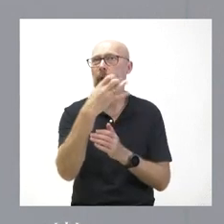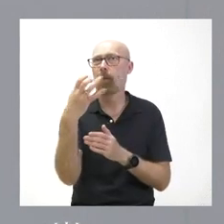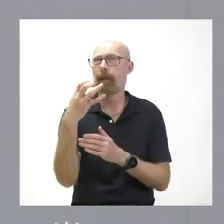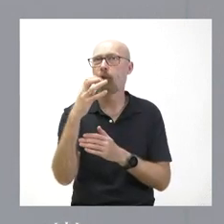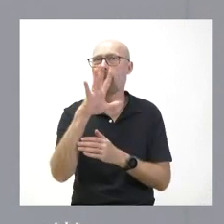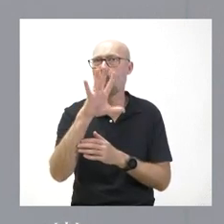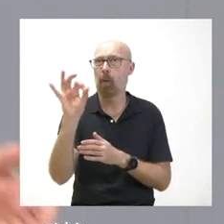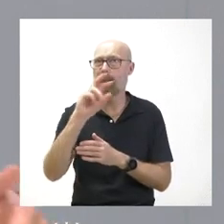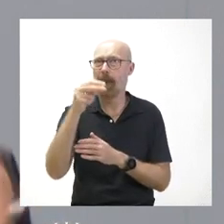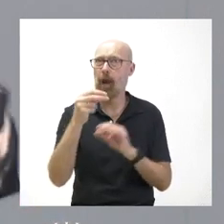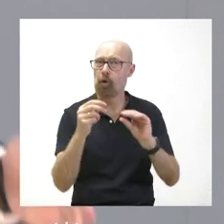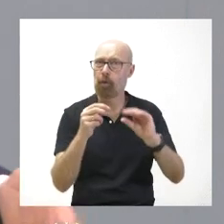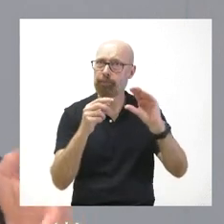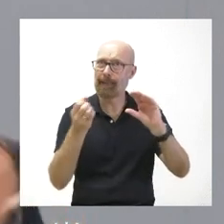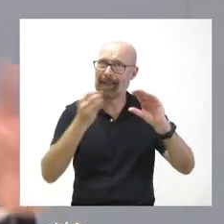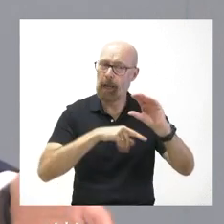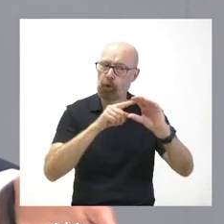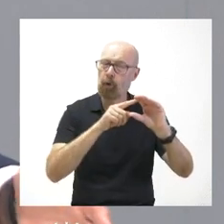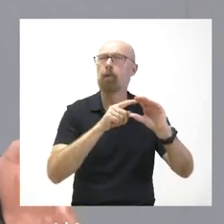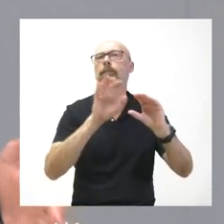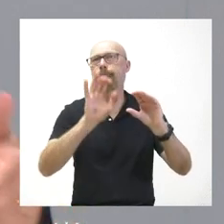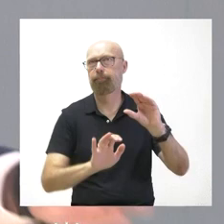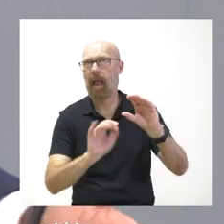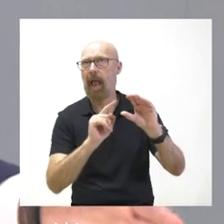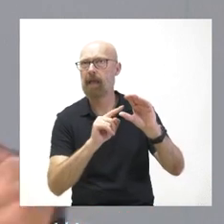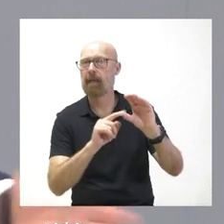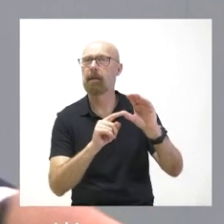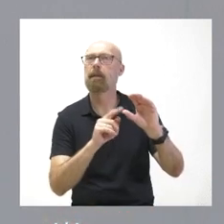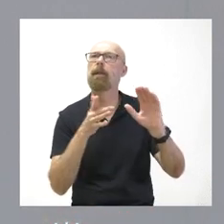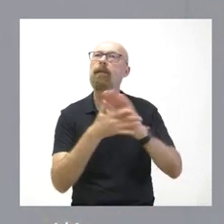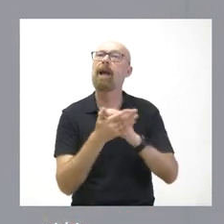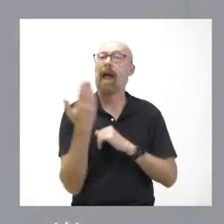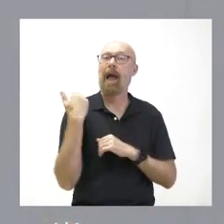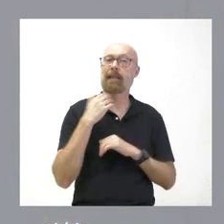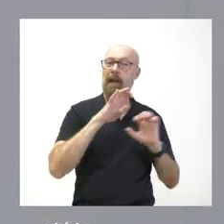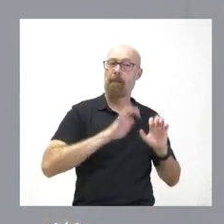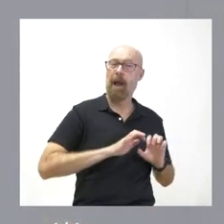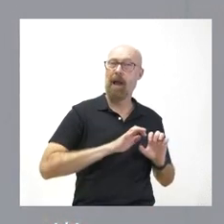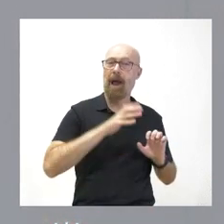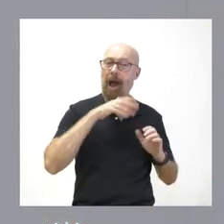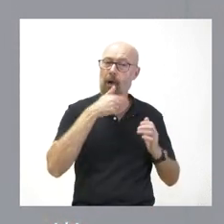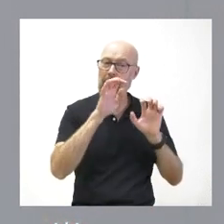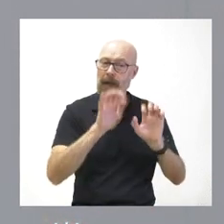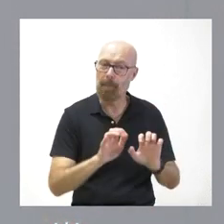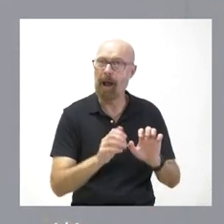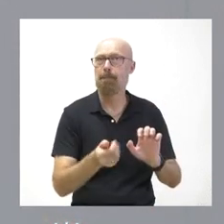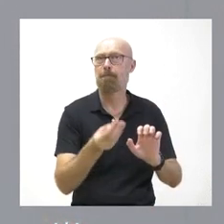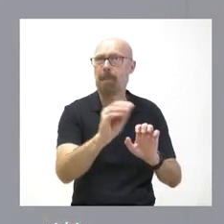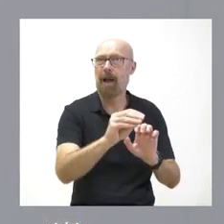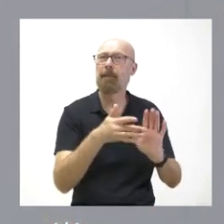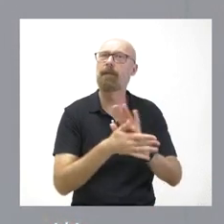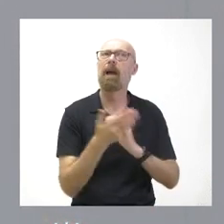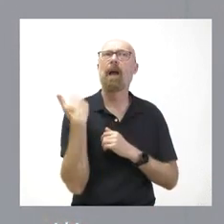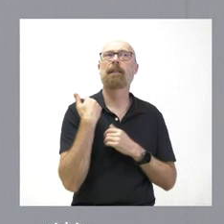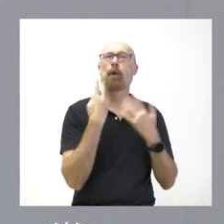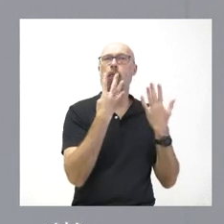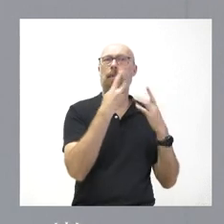12,450 es una bajada adicional a la que ya teníamos por tanto en solo 2 años ahora hemos bajado desde el 9 y5 hasta el